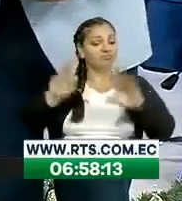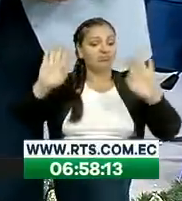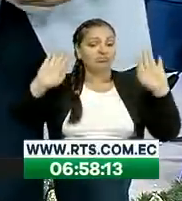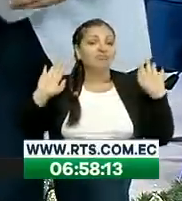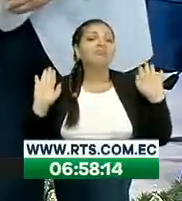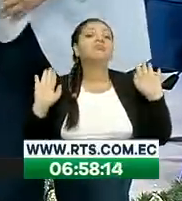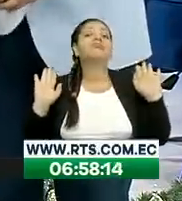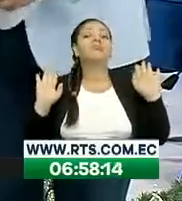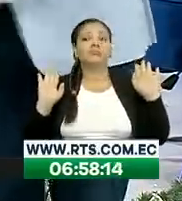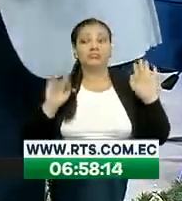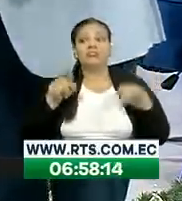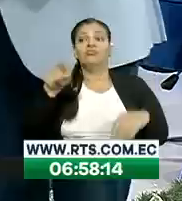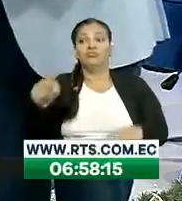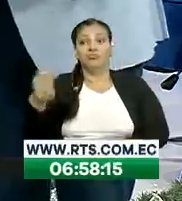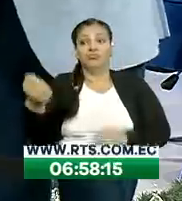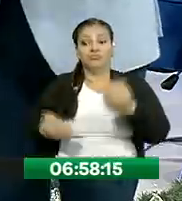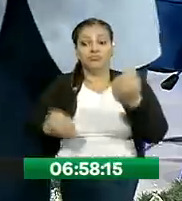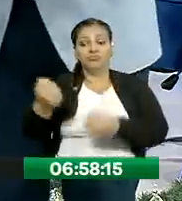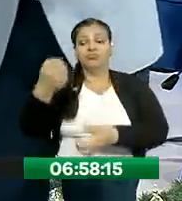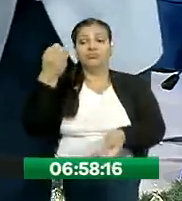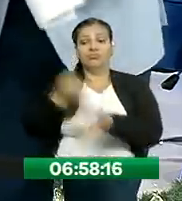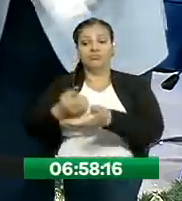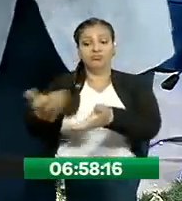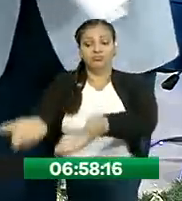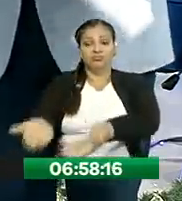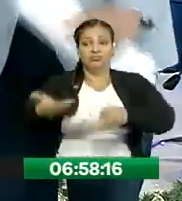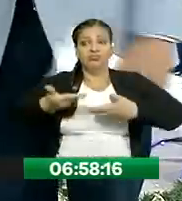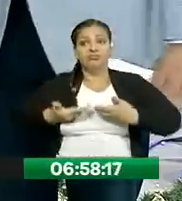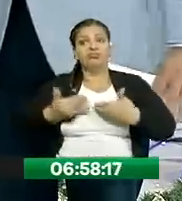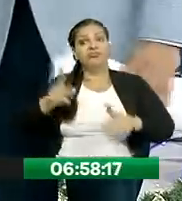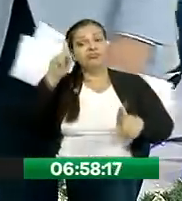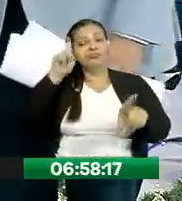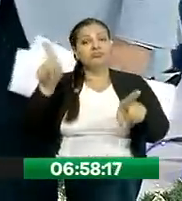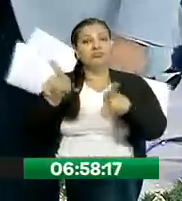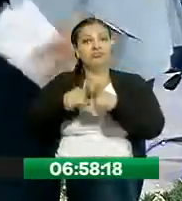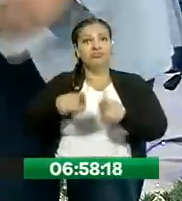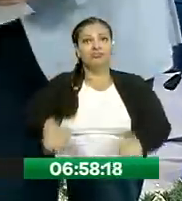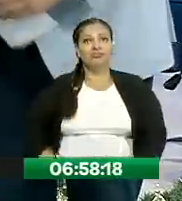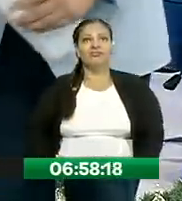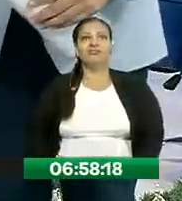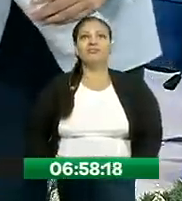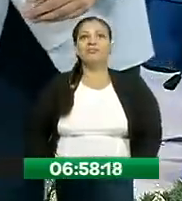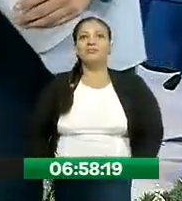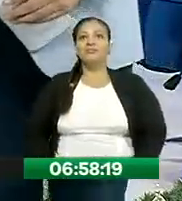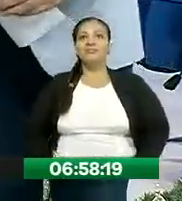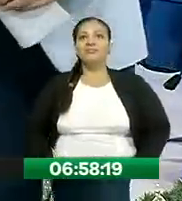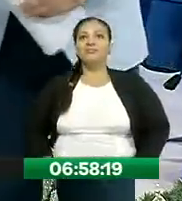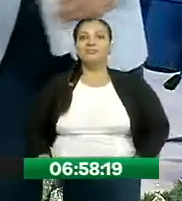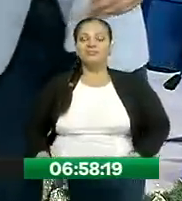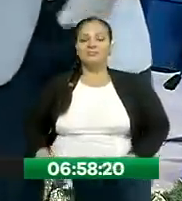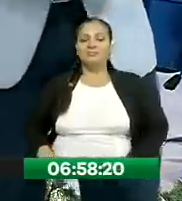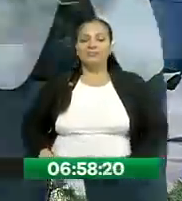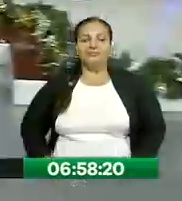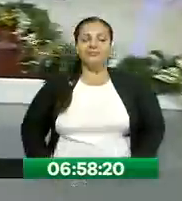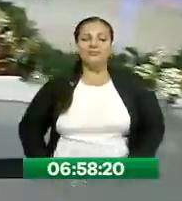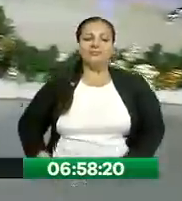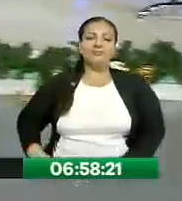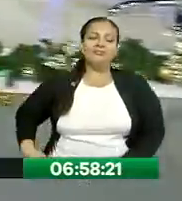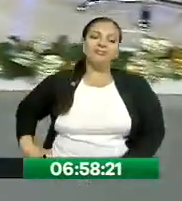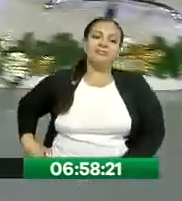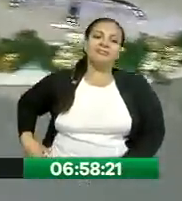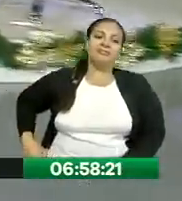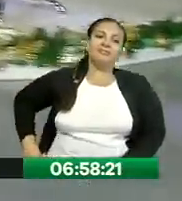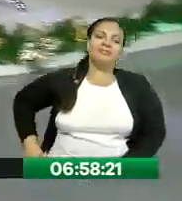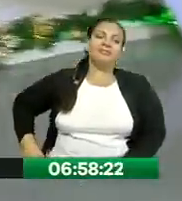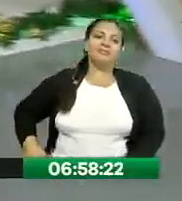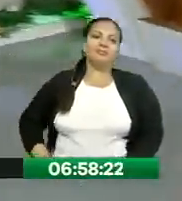nuevo a trabajar acá? No, vamos a ver qué hay. Vamos a ver qué hay. Tranquilo. Las esperanzas son las últimas que se pierden. Muy bien. Con esta alegría, con esta energía, vamos, mi querido Maquilón, porque